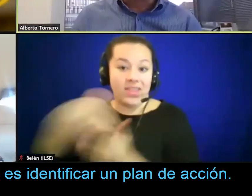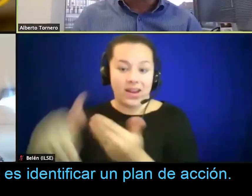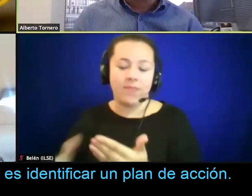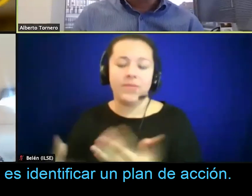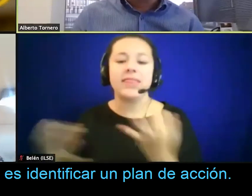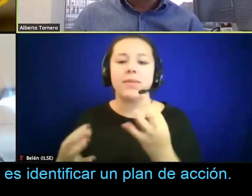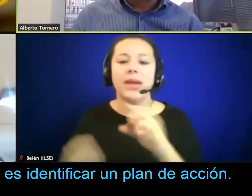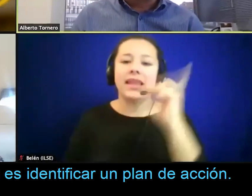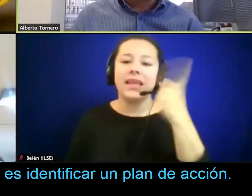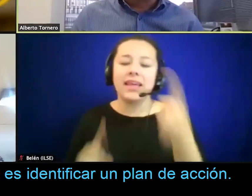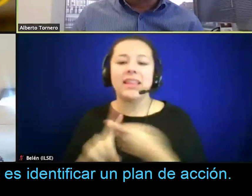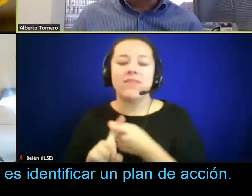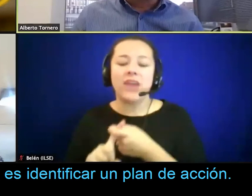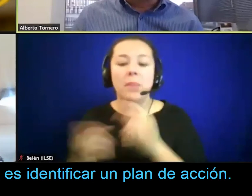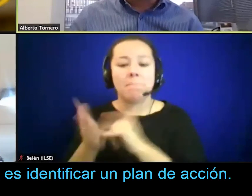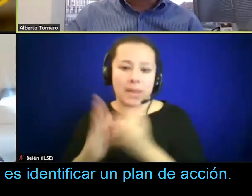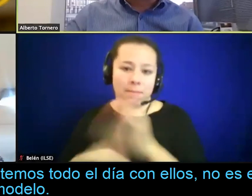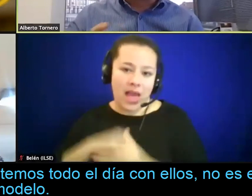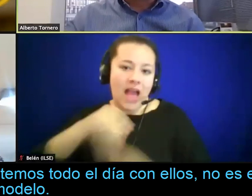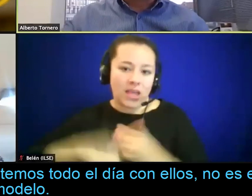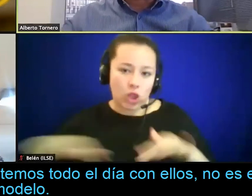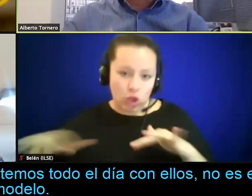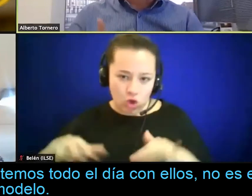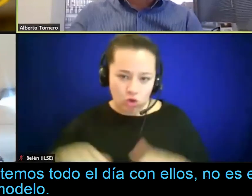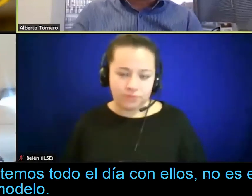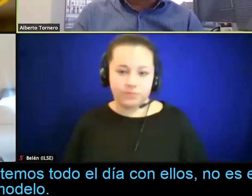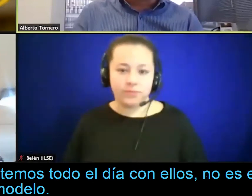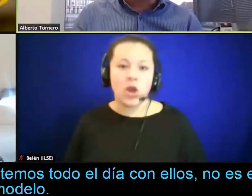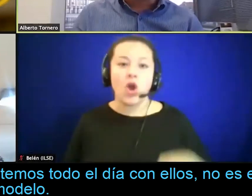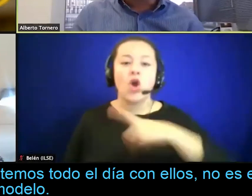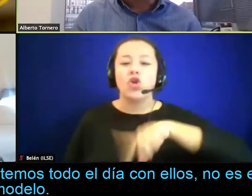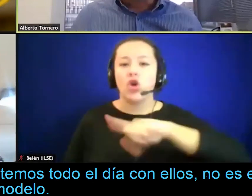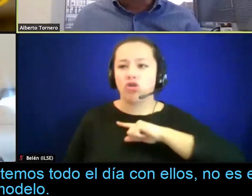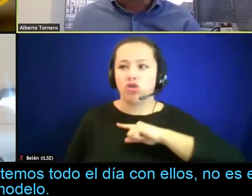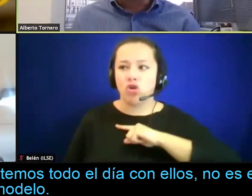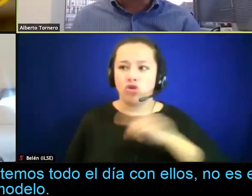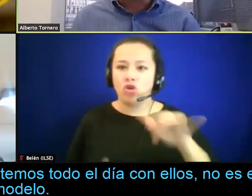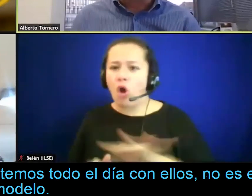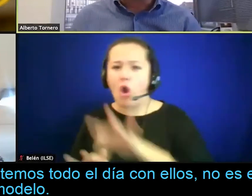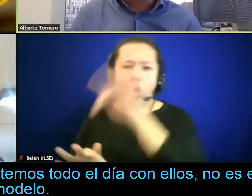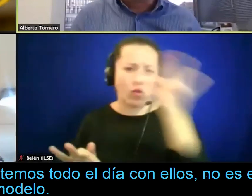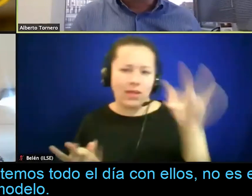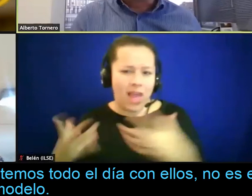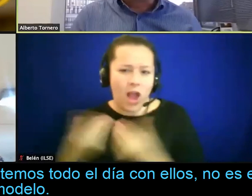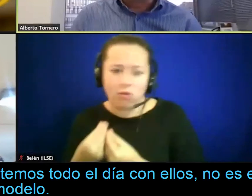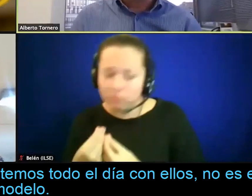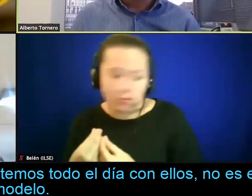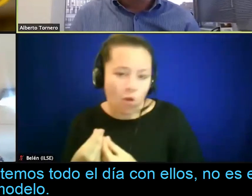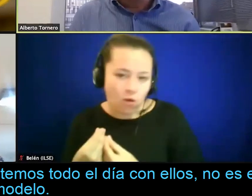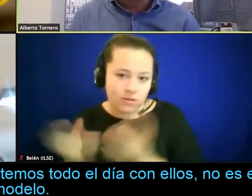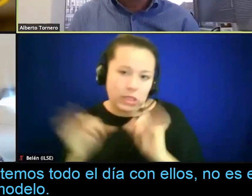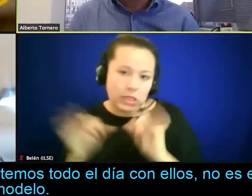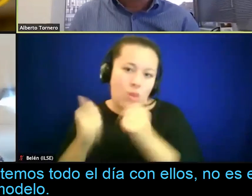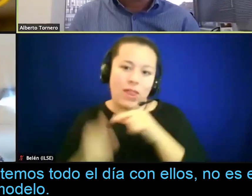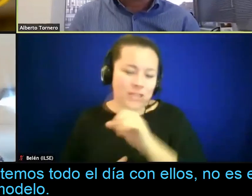acción. Nosotros no es una aceleradora en la que estemos todo el día con ellos, ese no era el modelo que planteamos, fue otro, que